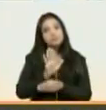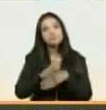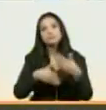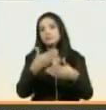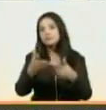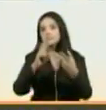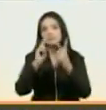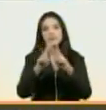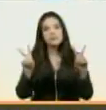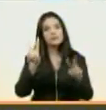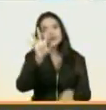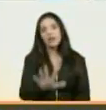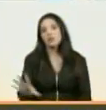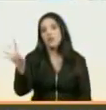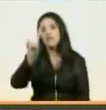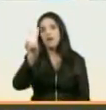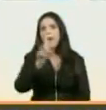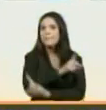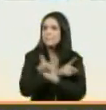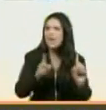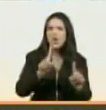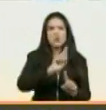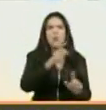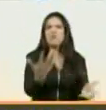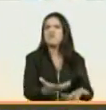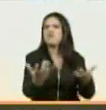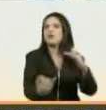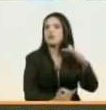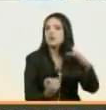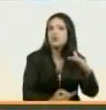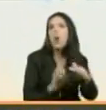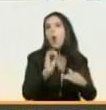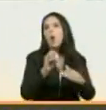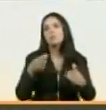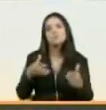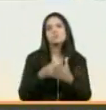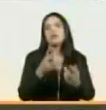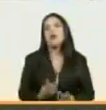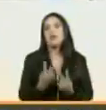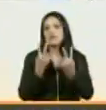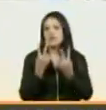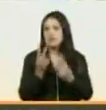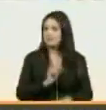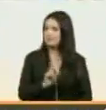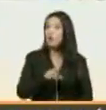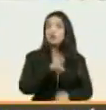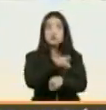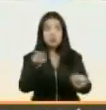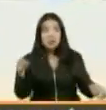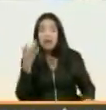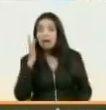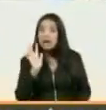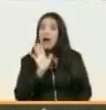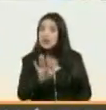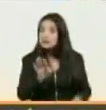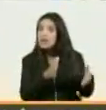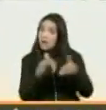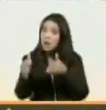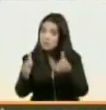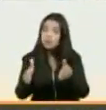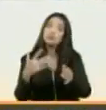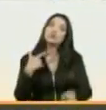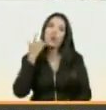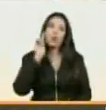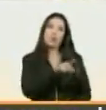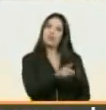la paz del país, pero no es quemando instituciones, no es atentando contra la vida, no es atentando. Si ustedes creen que esa es la vía, yo creo que ustedes no